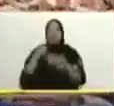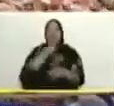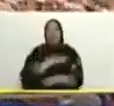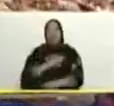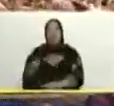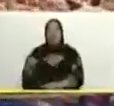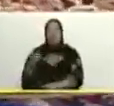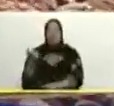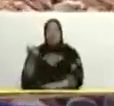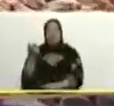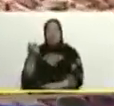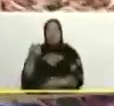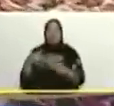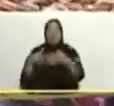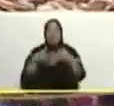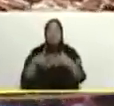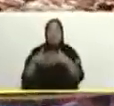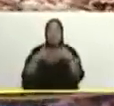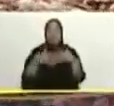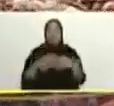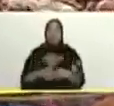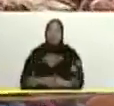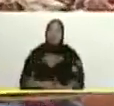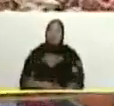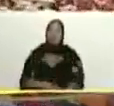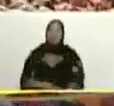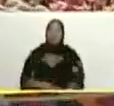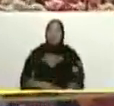dictadura oligárquica imperialista.